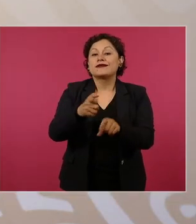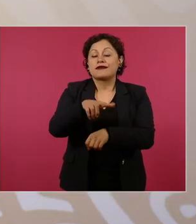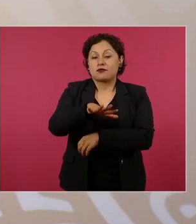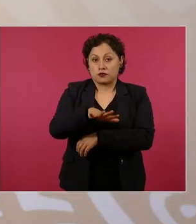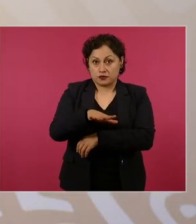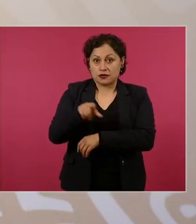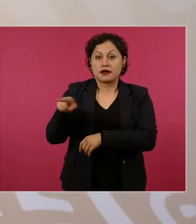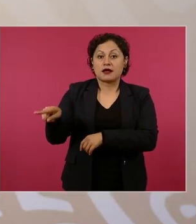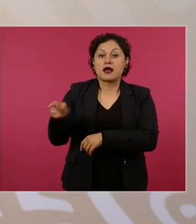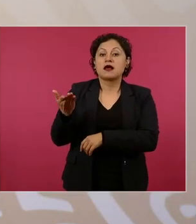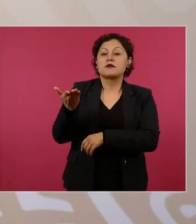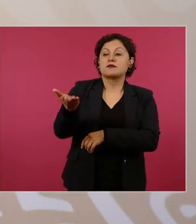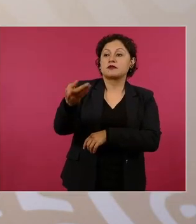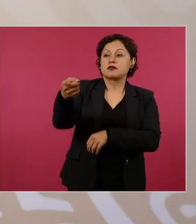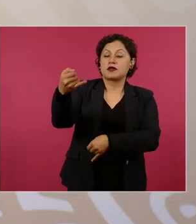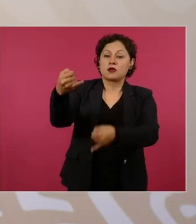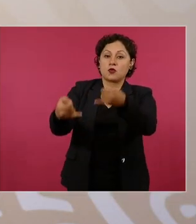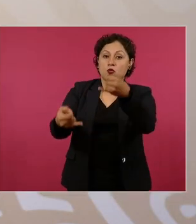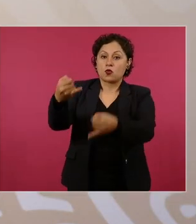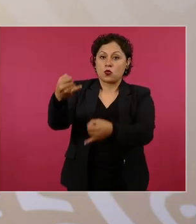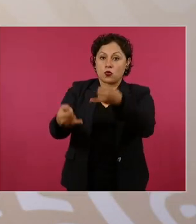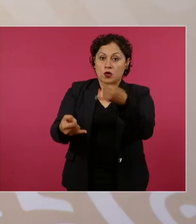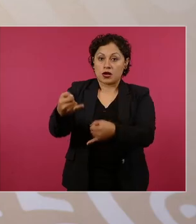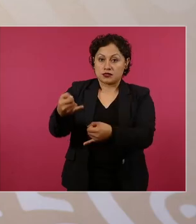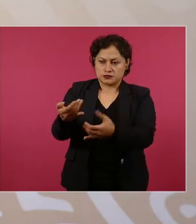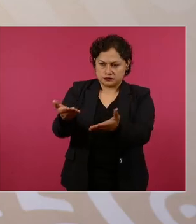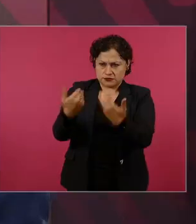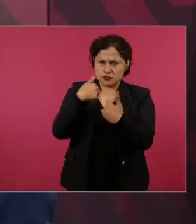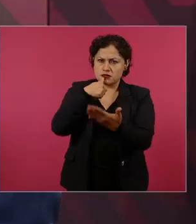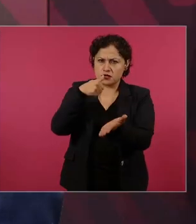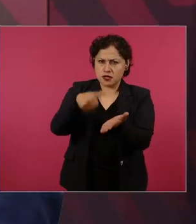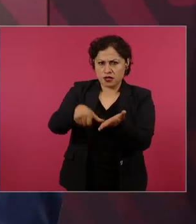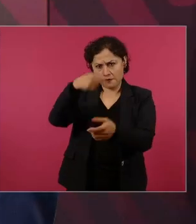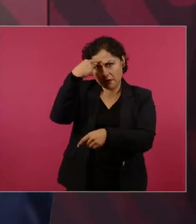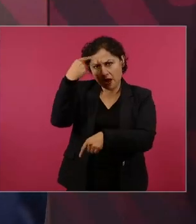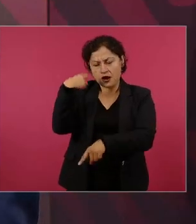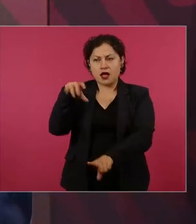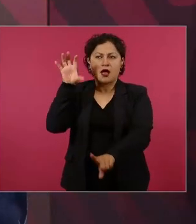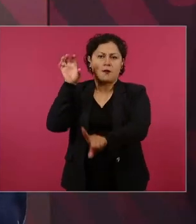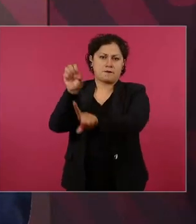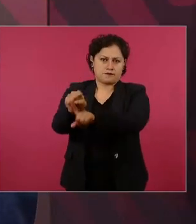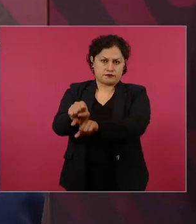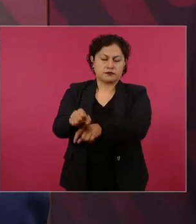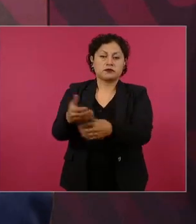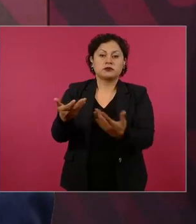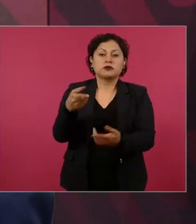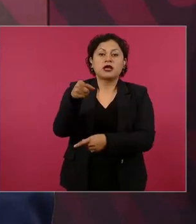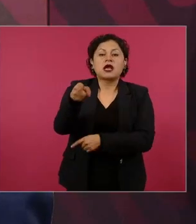niega la orden de aprehensión, pero no solo la niega,